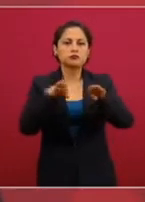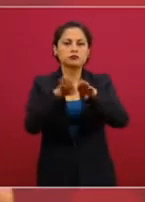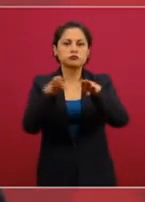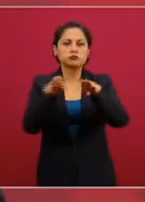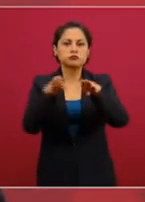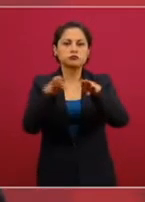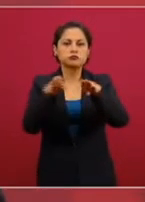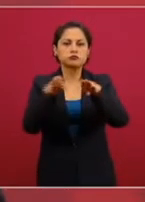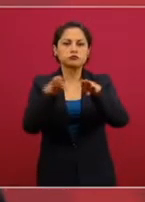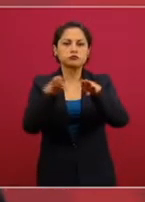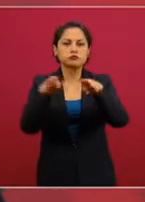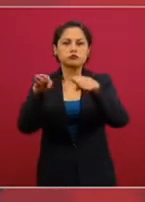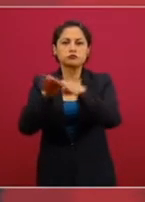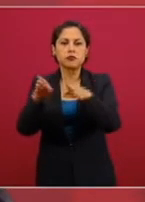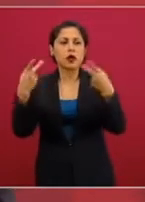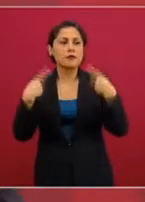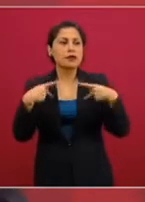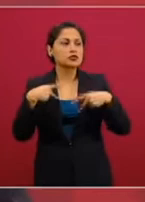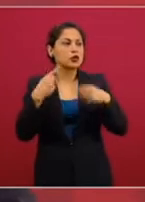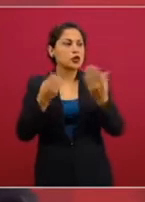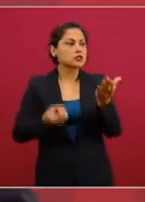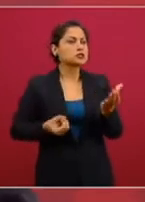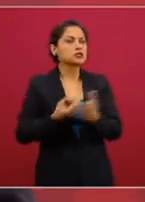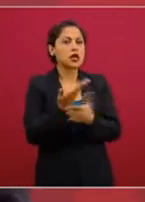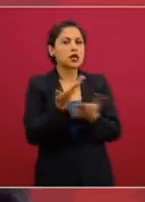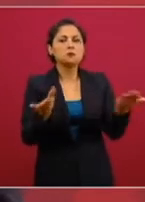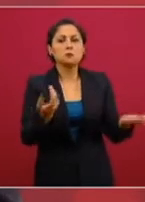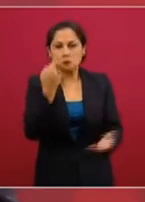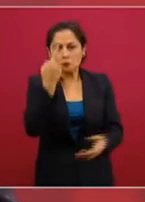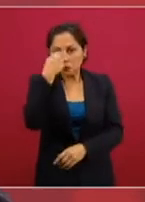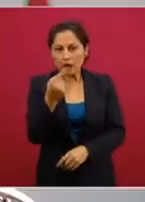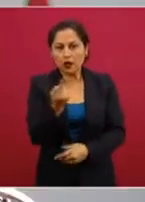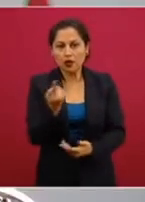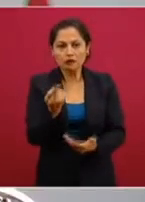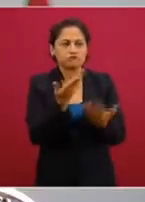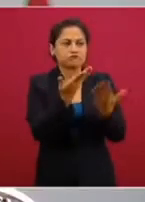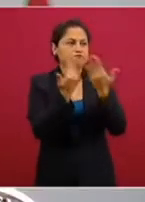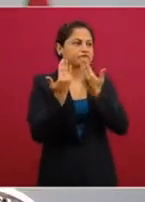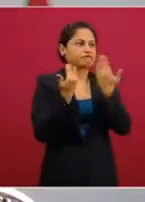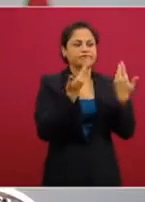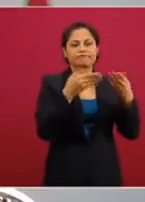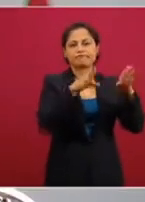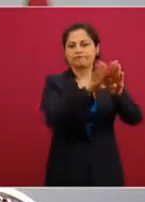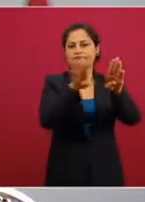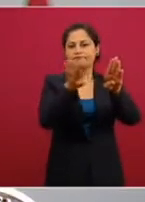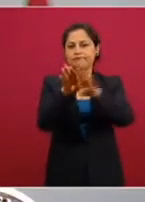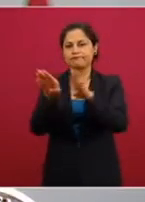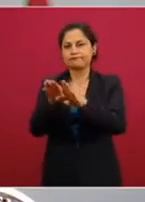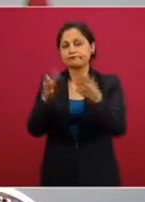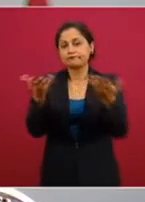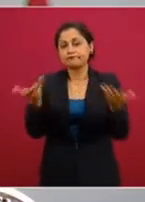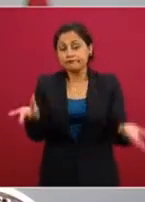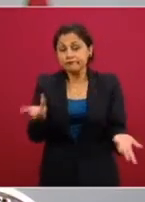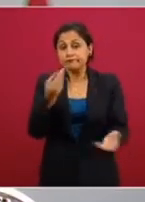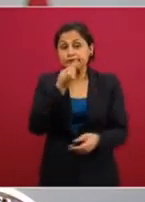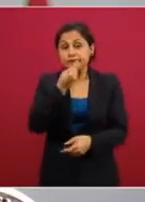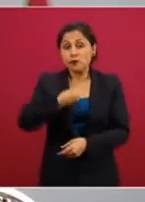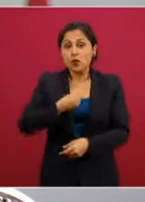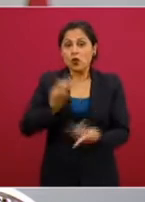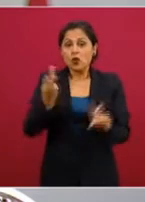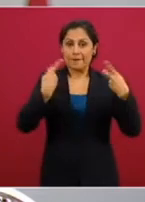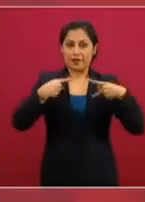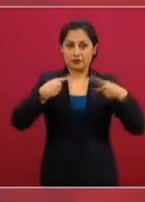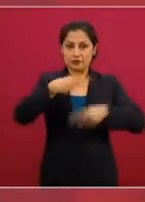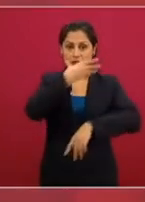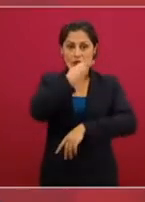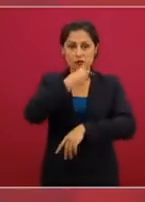público. Es decir, al final del día, el ciudadano, la ciudadana, si no tiene que ir a trabajar, si